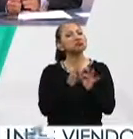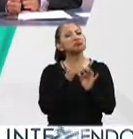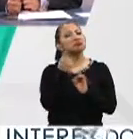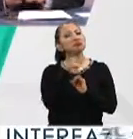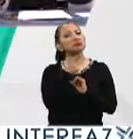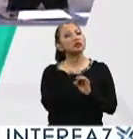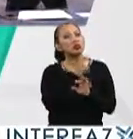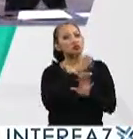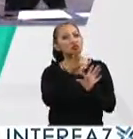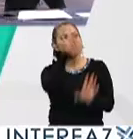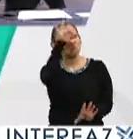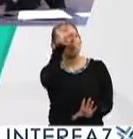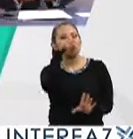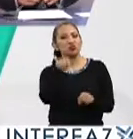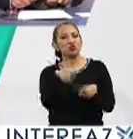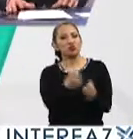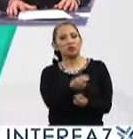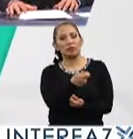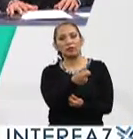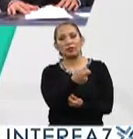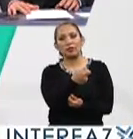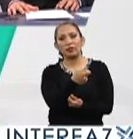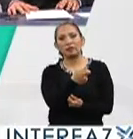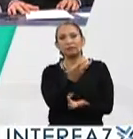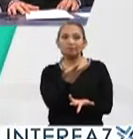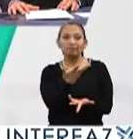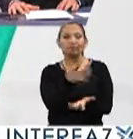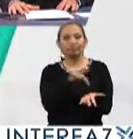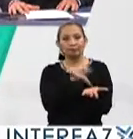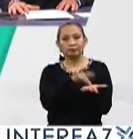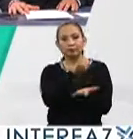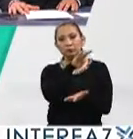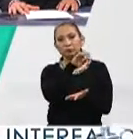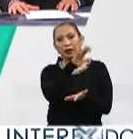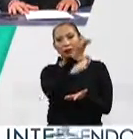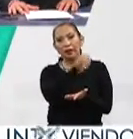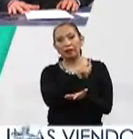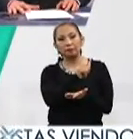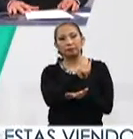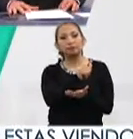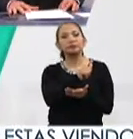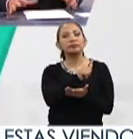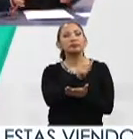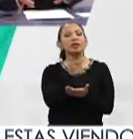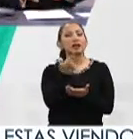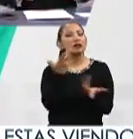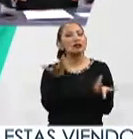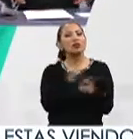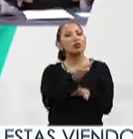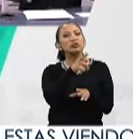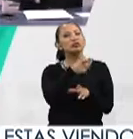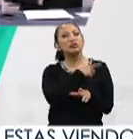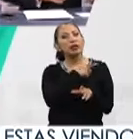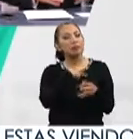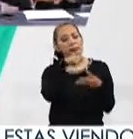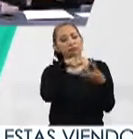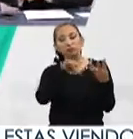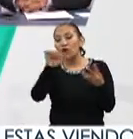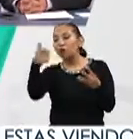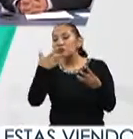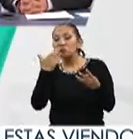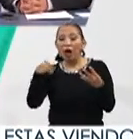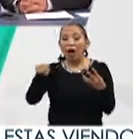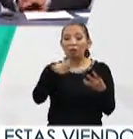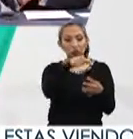Platícanos cómo fue la posibilidad de que accedieras a esta beca y qué fue lo que tenías tú que no tuvieron